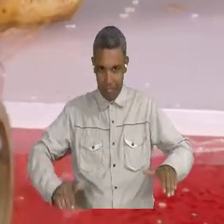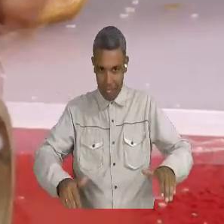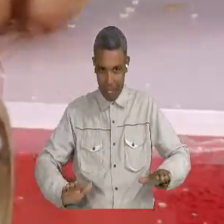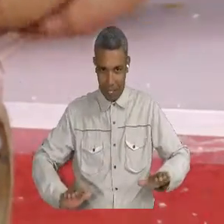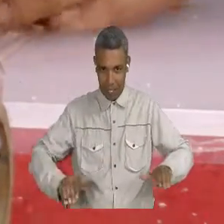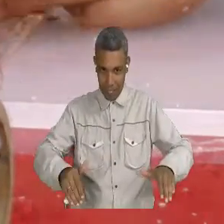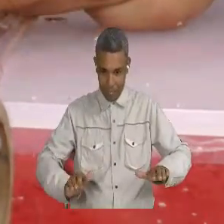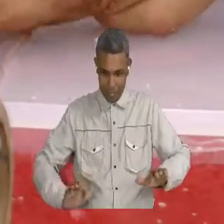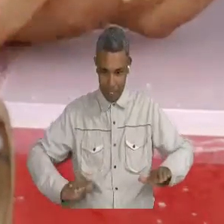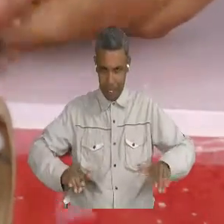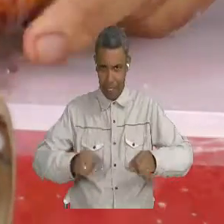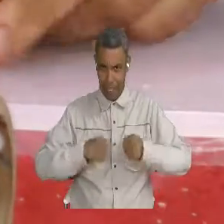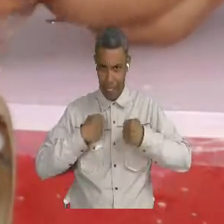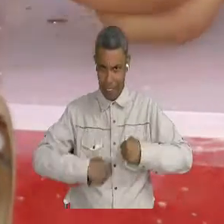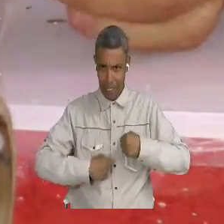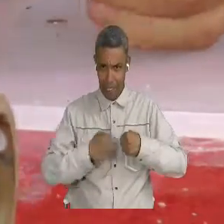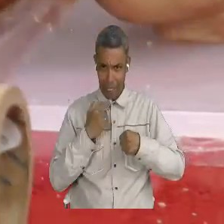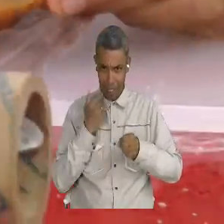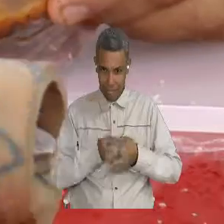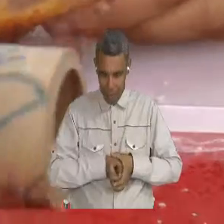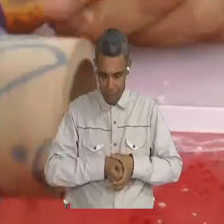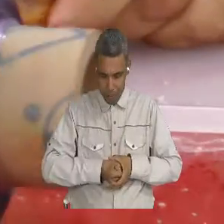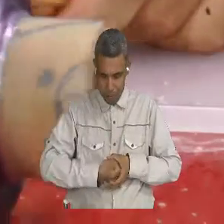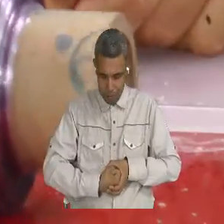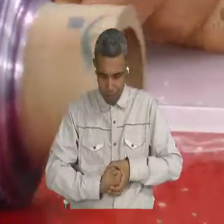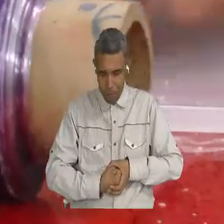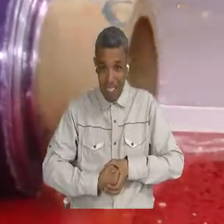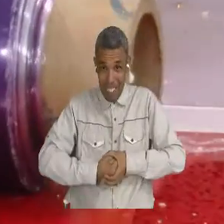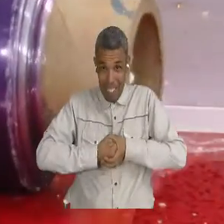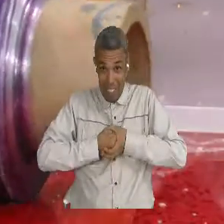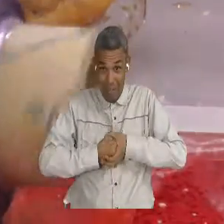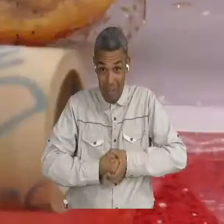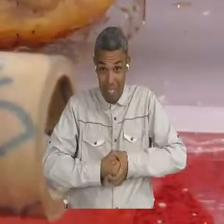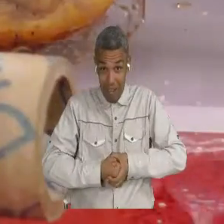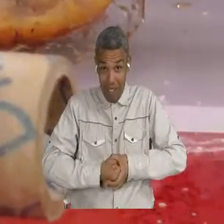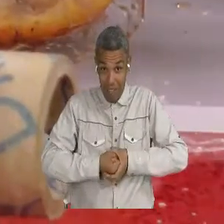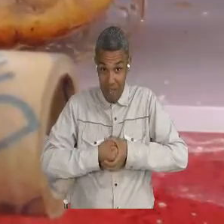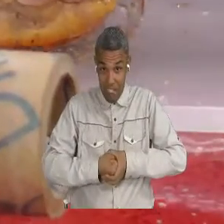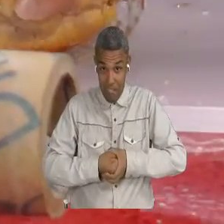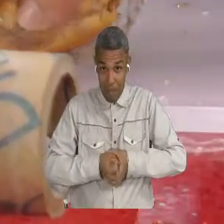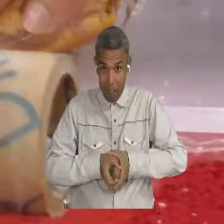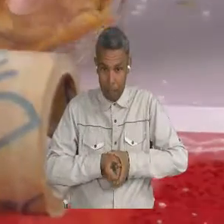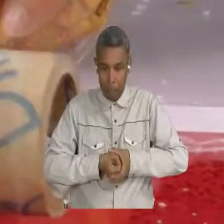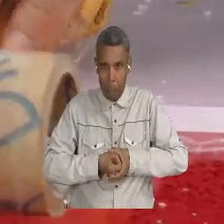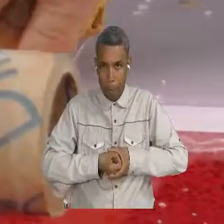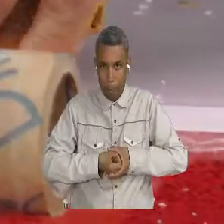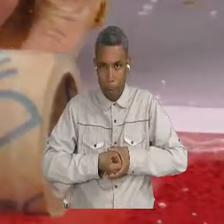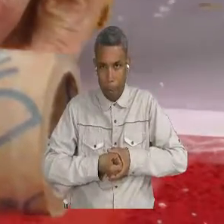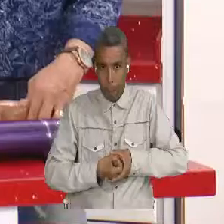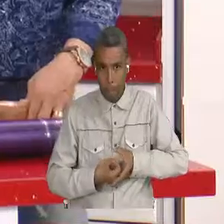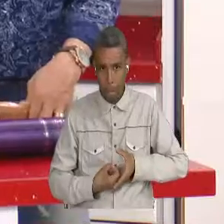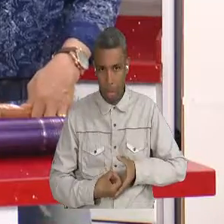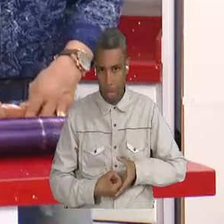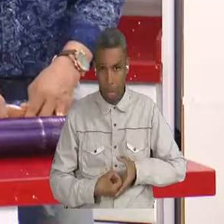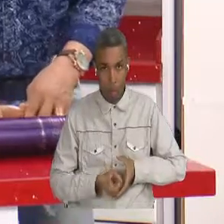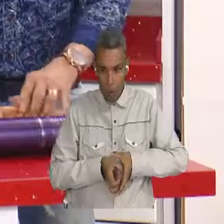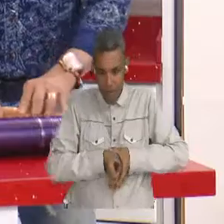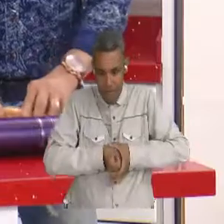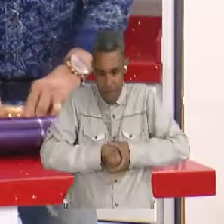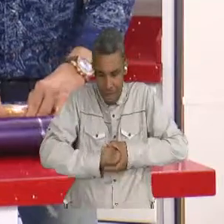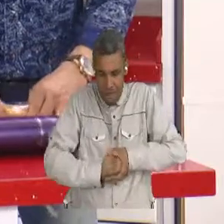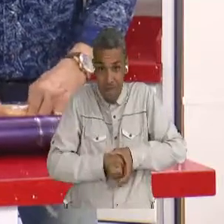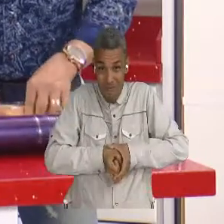enrolle firme, uh-huh. Que ya se lo dejo ahí y usted va adicionando las otras vueltas. Eso. Yo le limpio